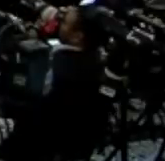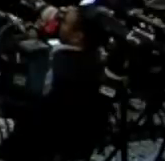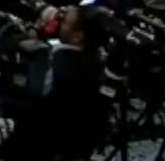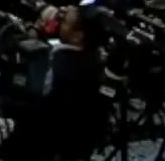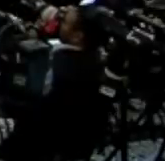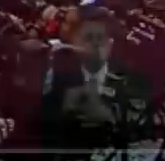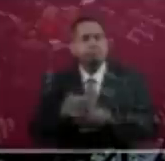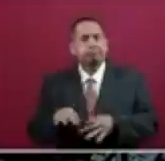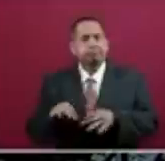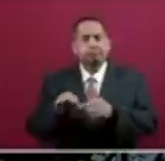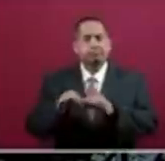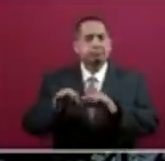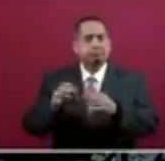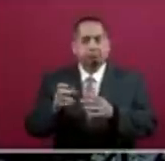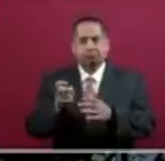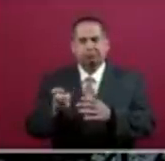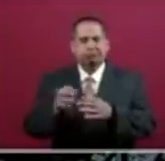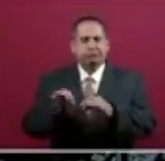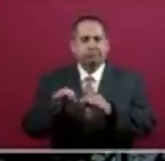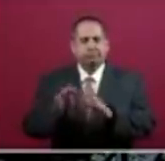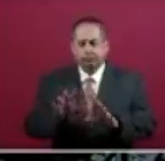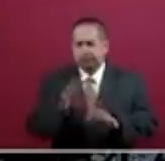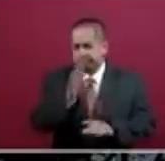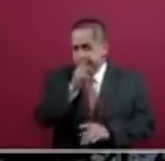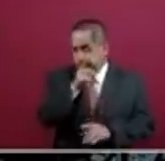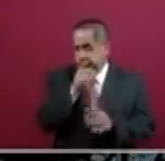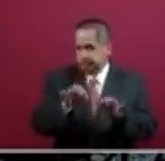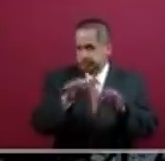Aparentemente nos estamos desviando, pero no.